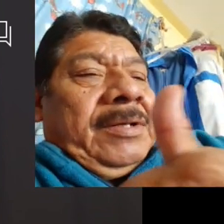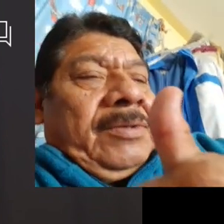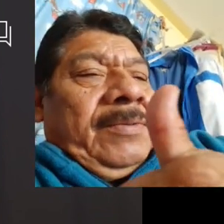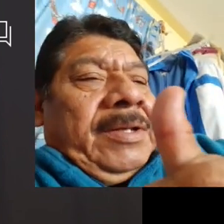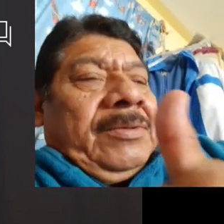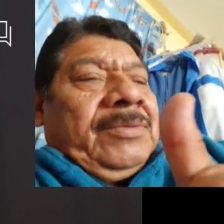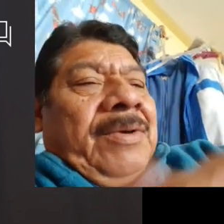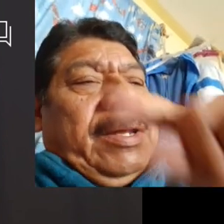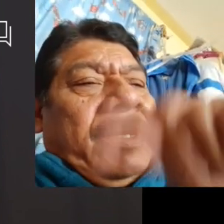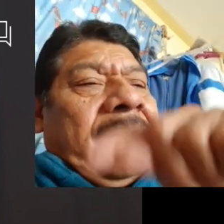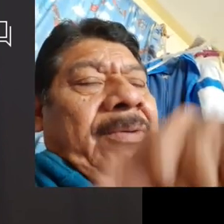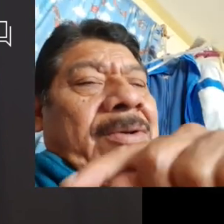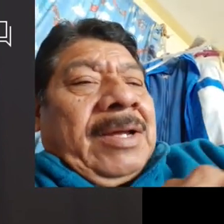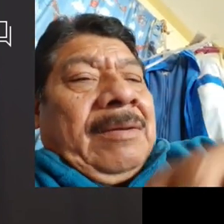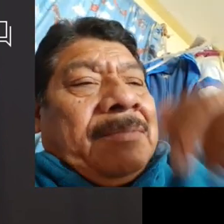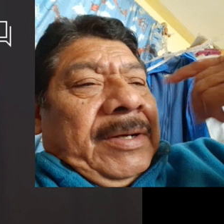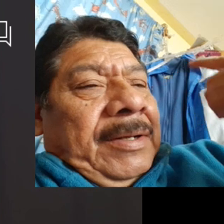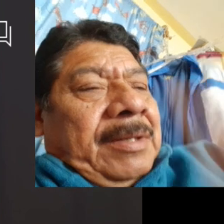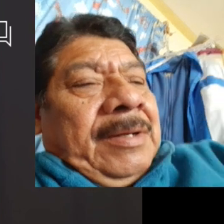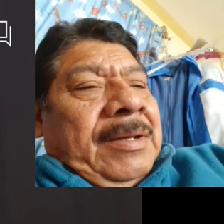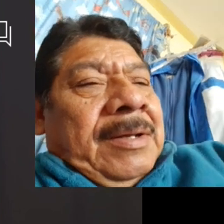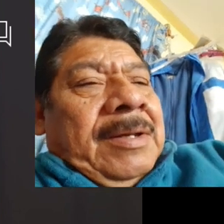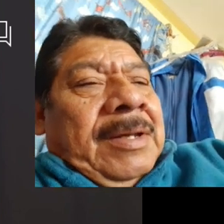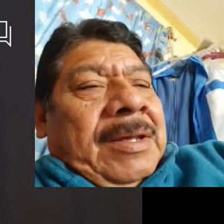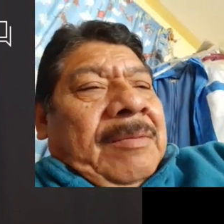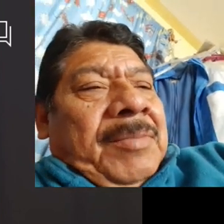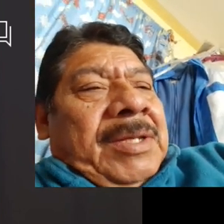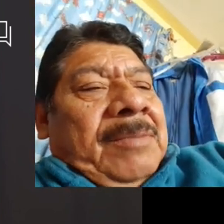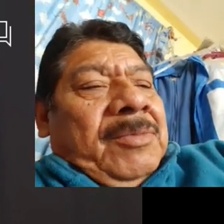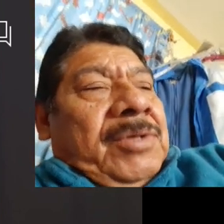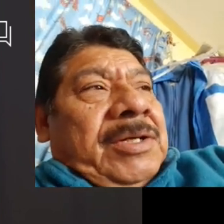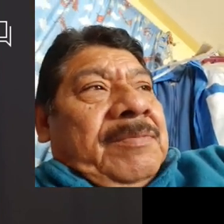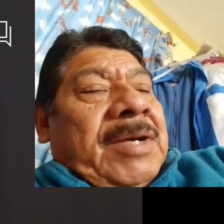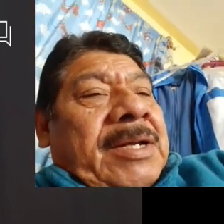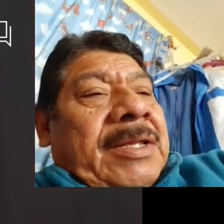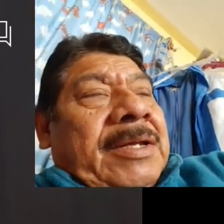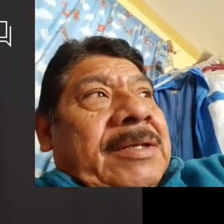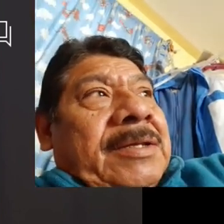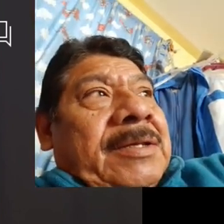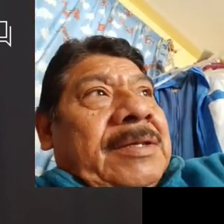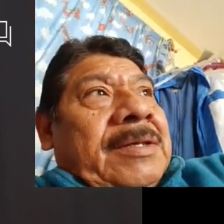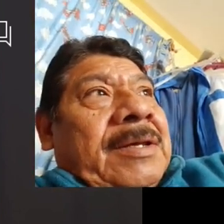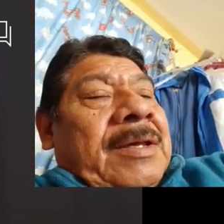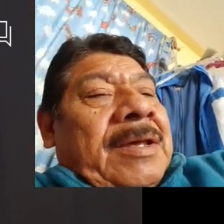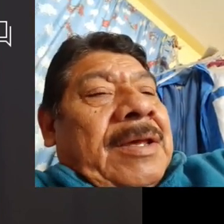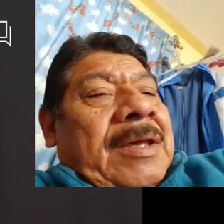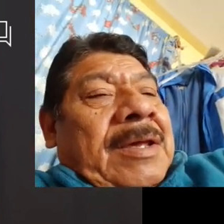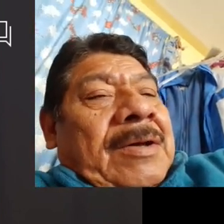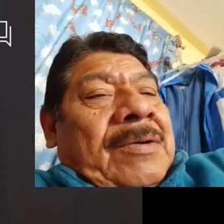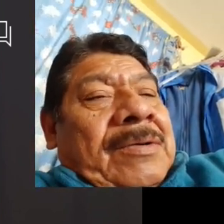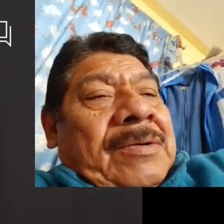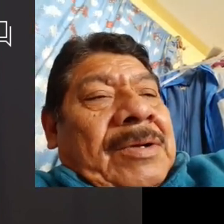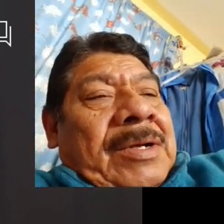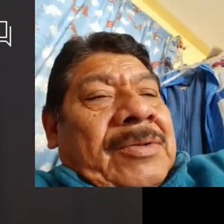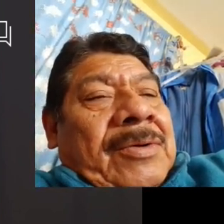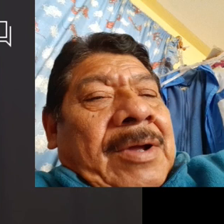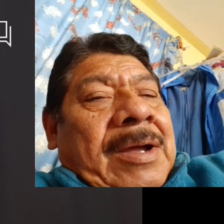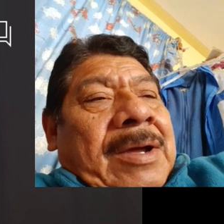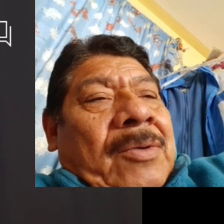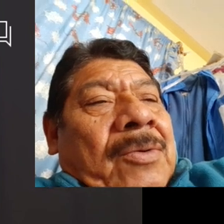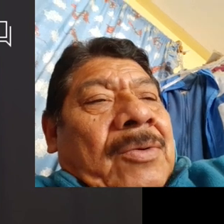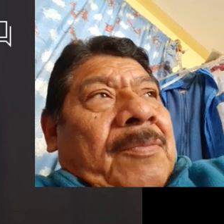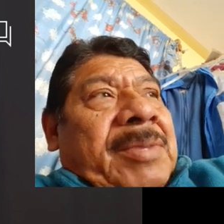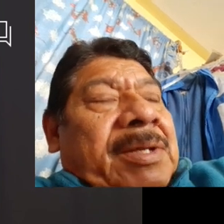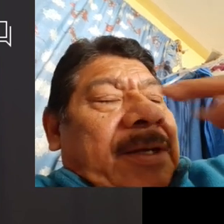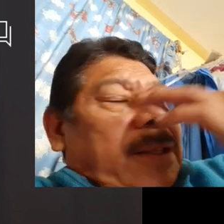ahí no se les olvide nuestro like y acá abajo la campanita. Empezamos, es martes. Hoy le